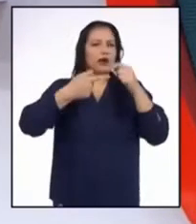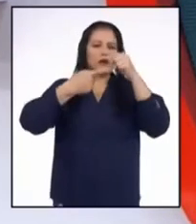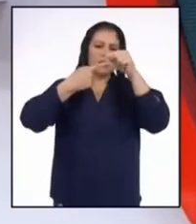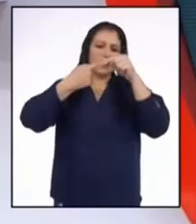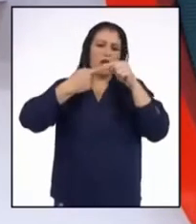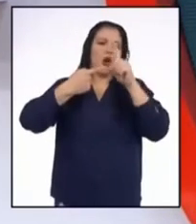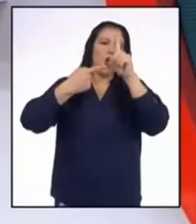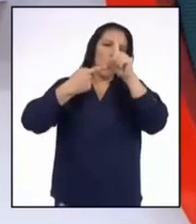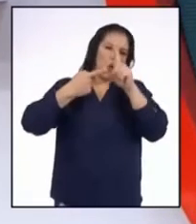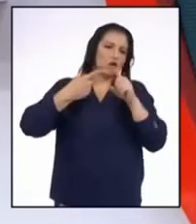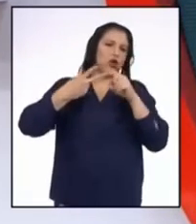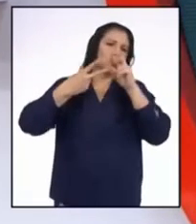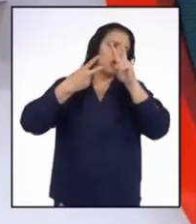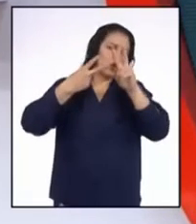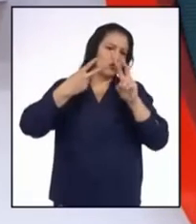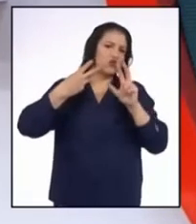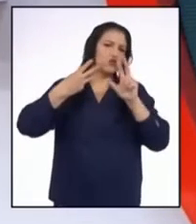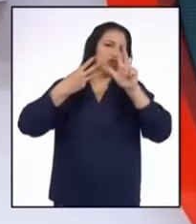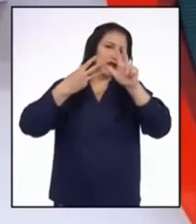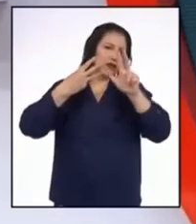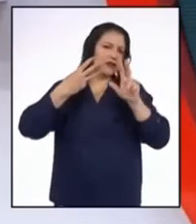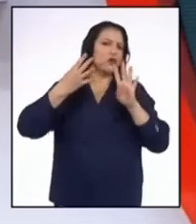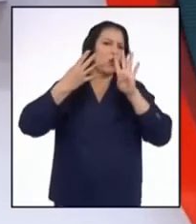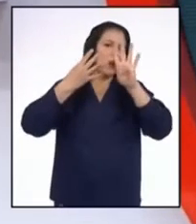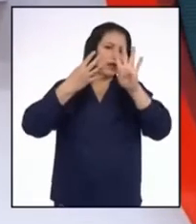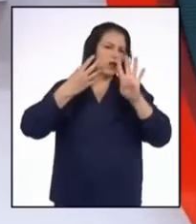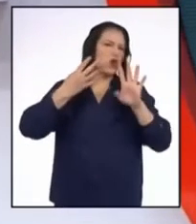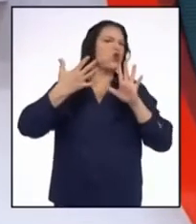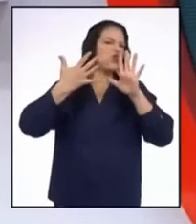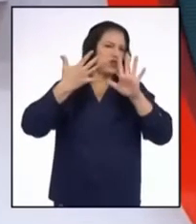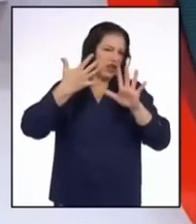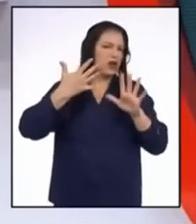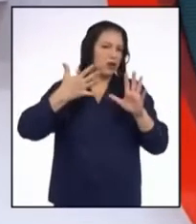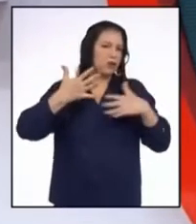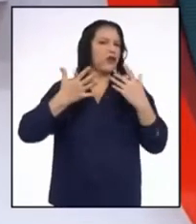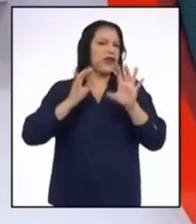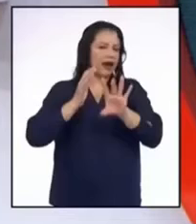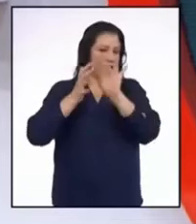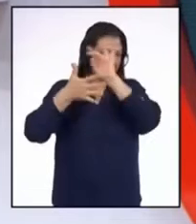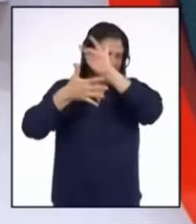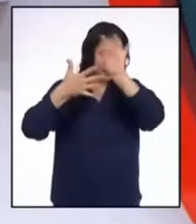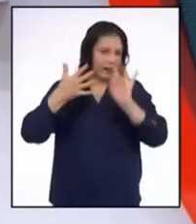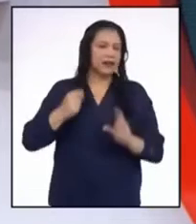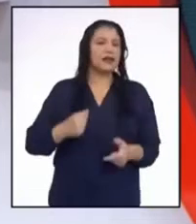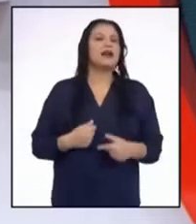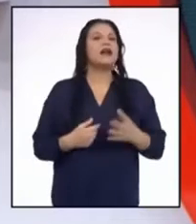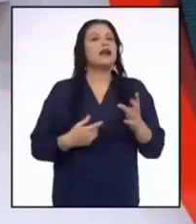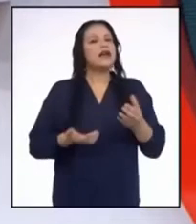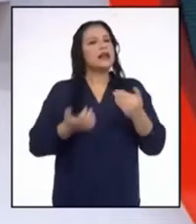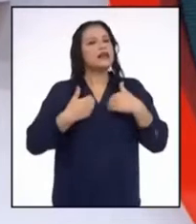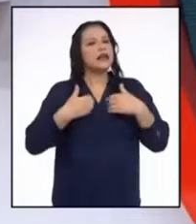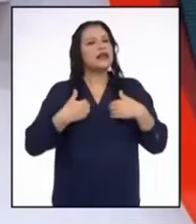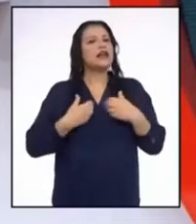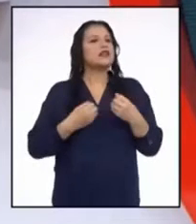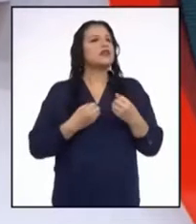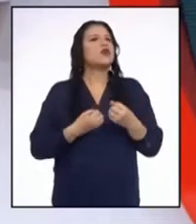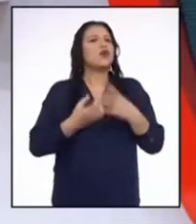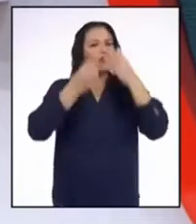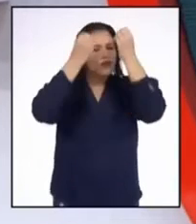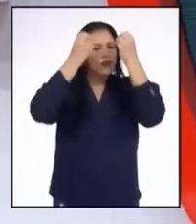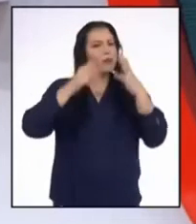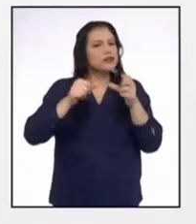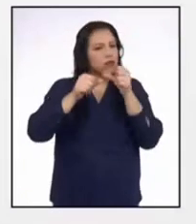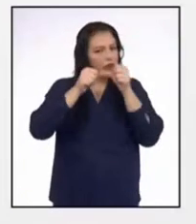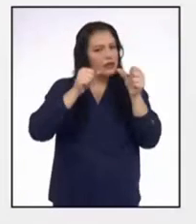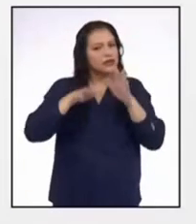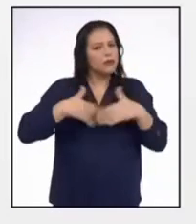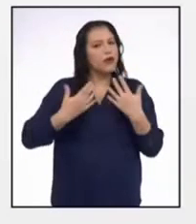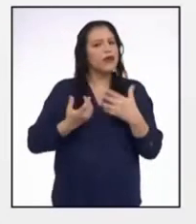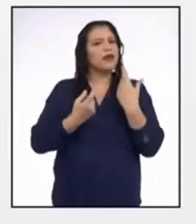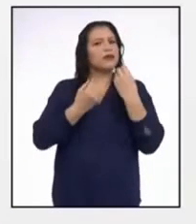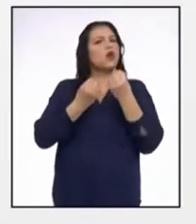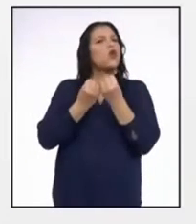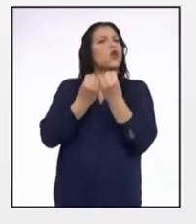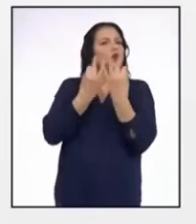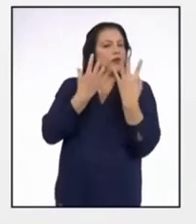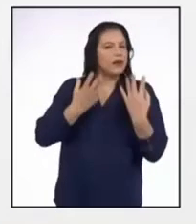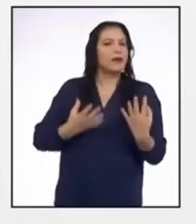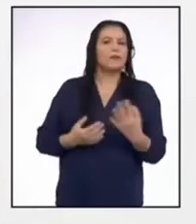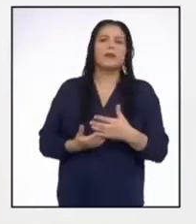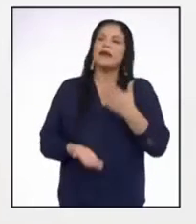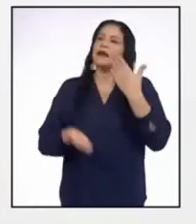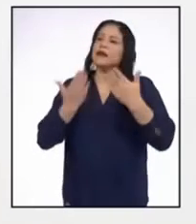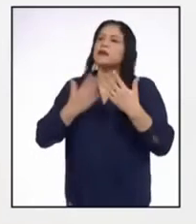entre 1, 2, 3, 4 o 5 hijos, obteniendo datos numéricos o cuantificables. Y si